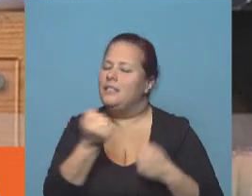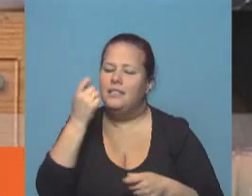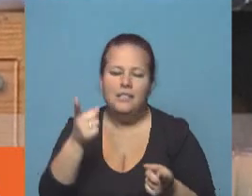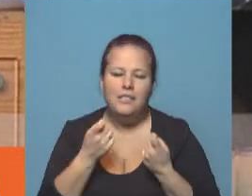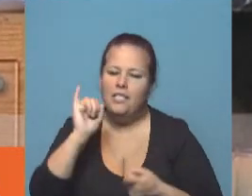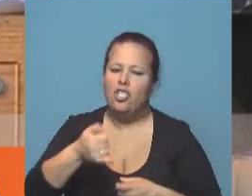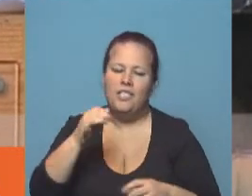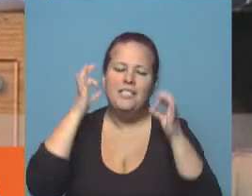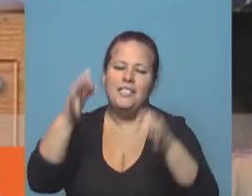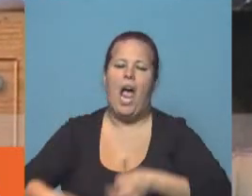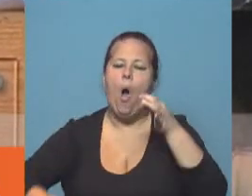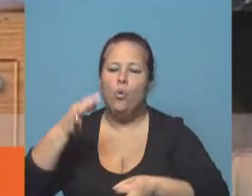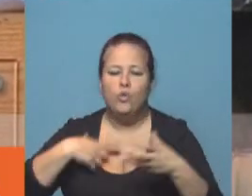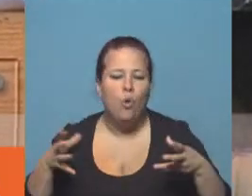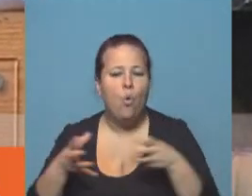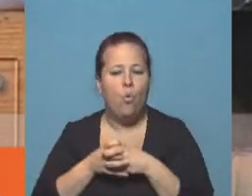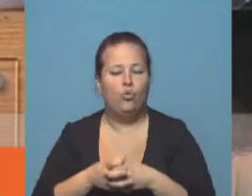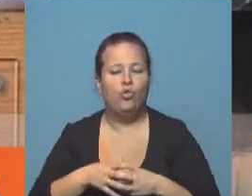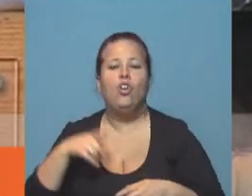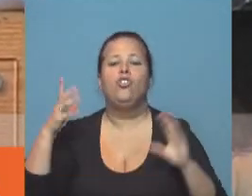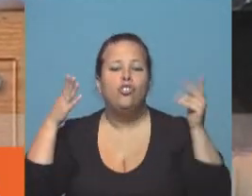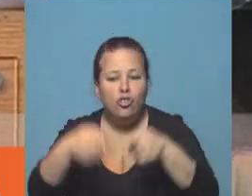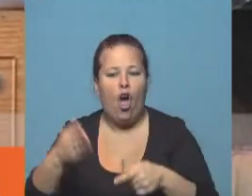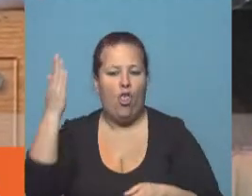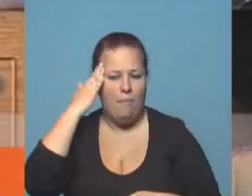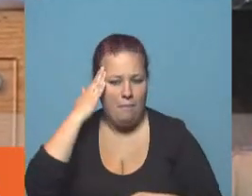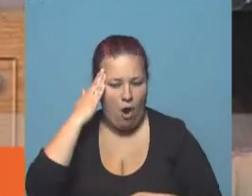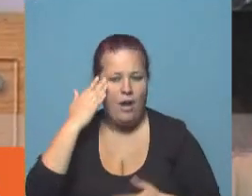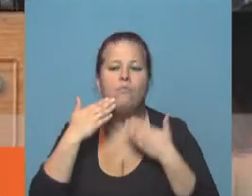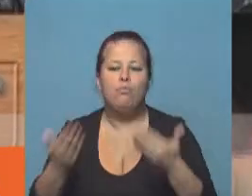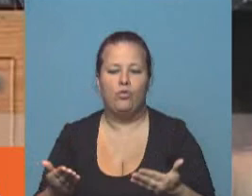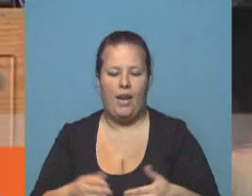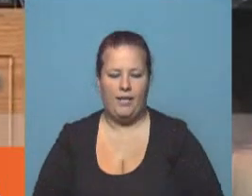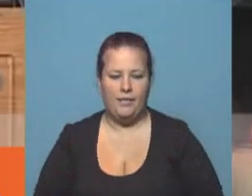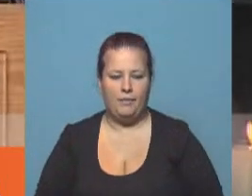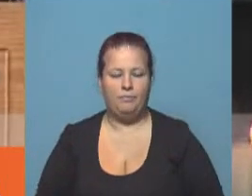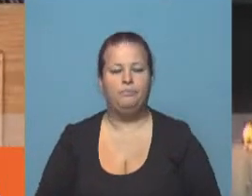necesidad de alcanzar justicia nos une. Todo está clavado en la memoria. Muchas gracias.